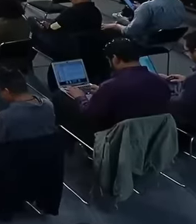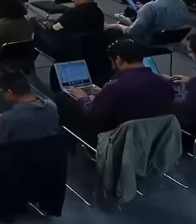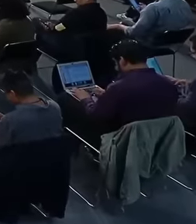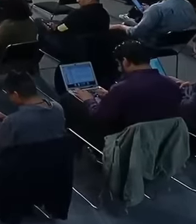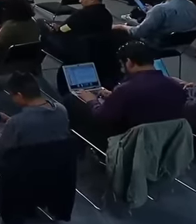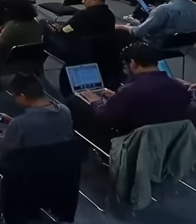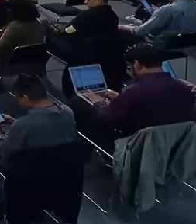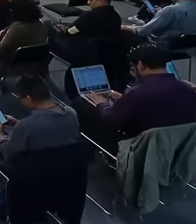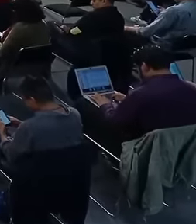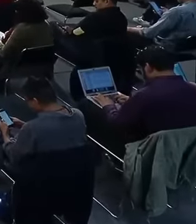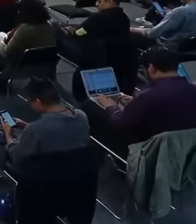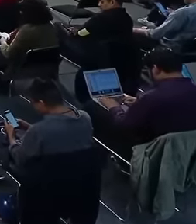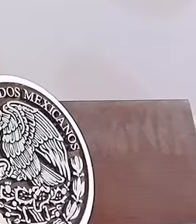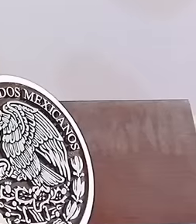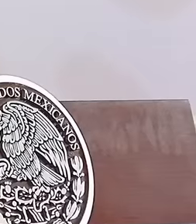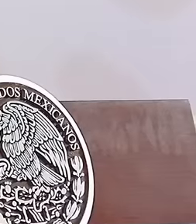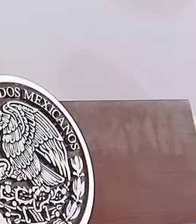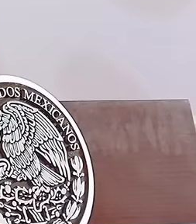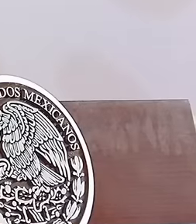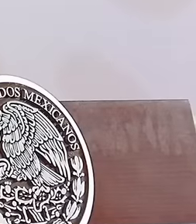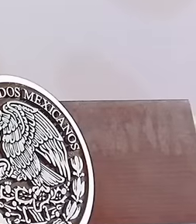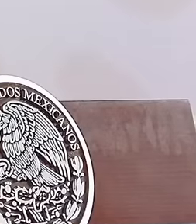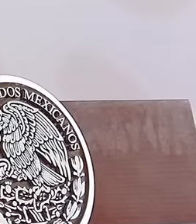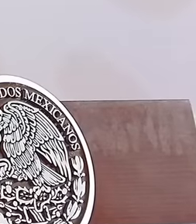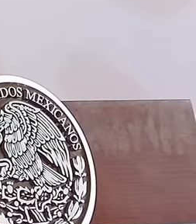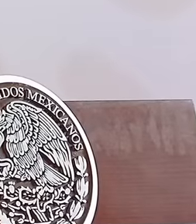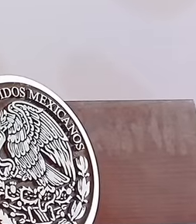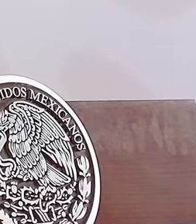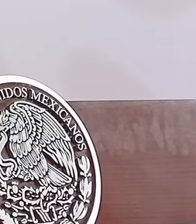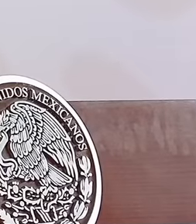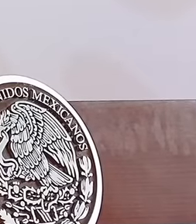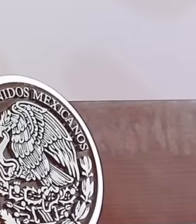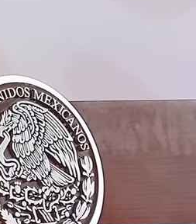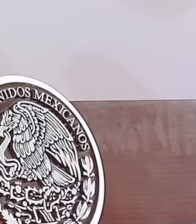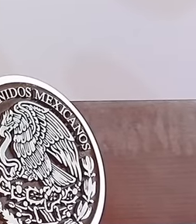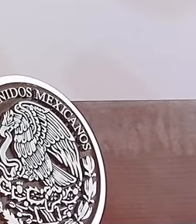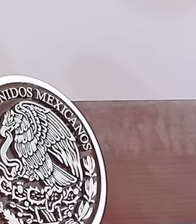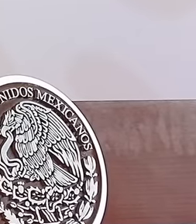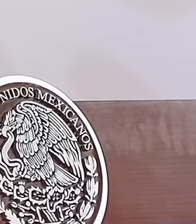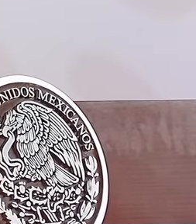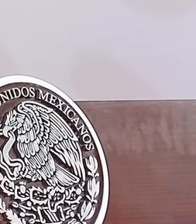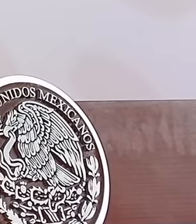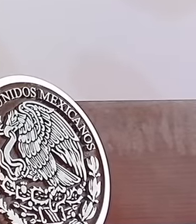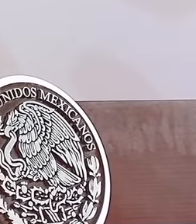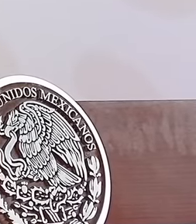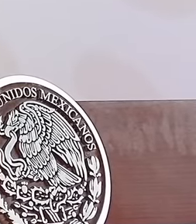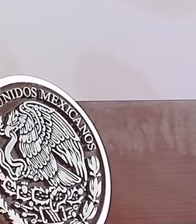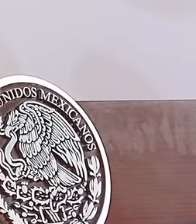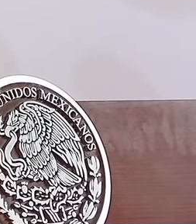y con el apoyo de estos sabiondos, ¿no?